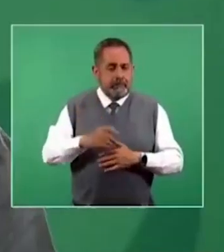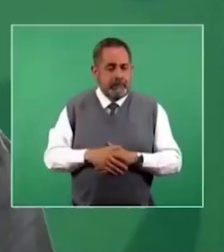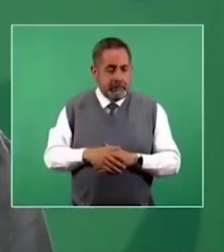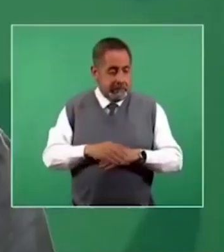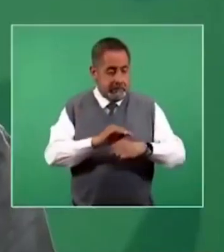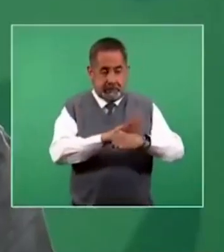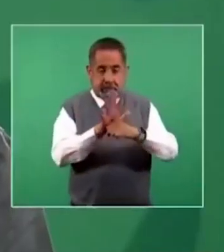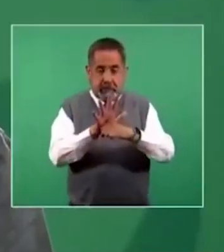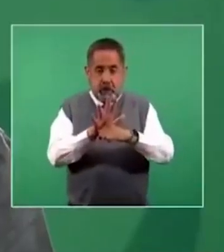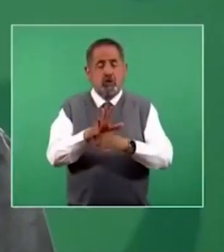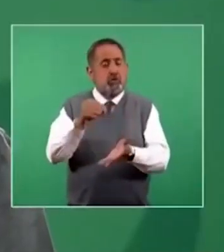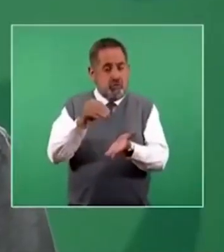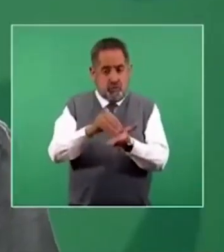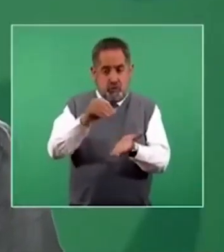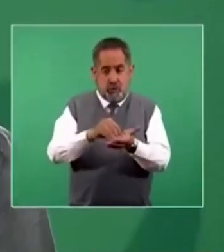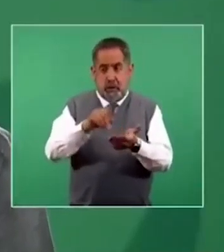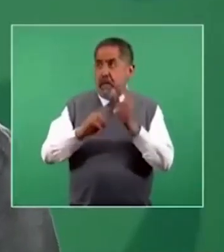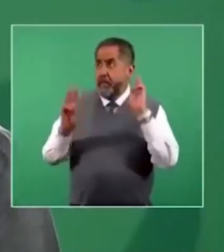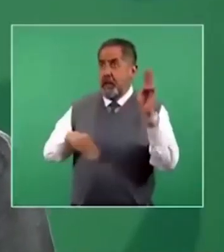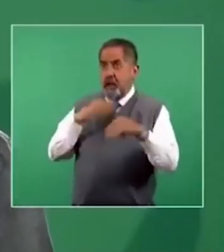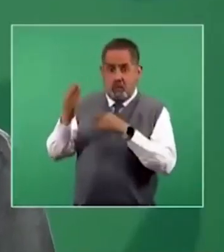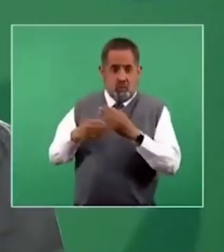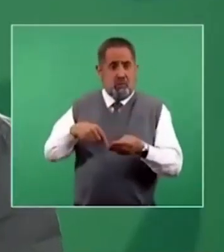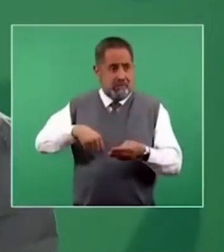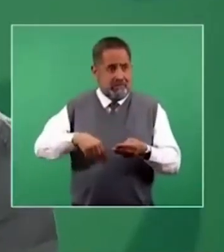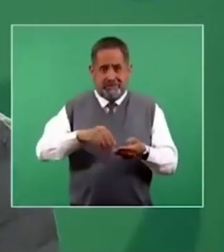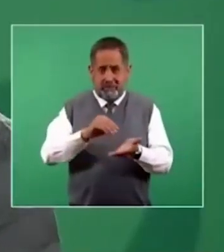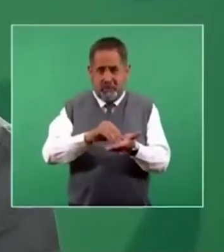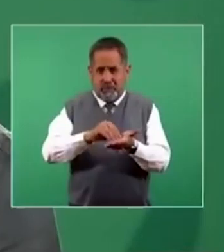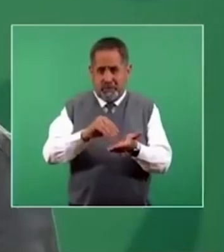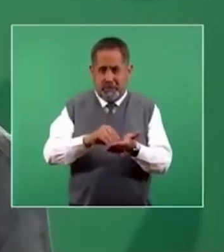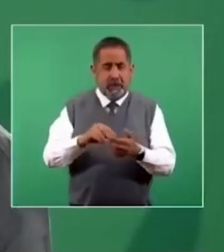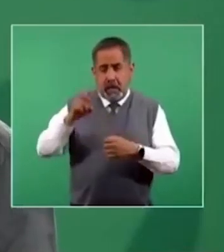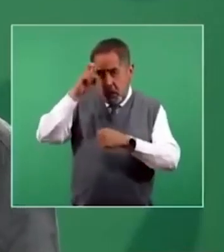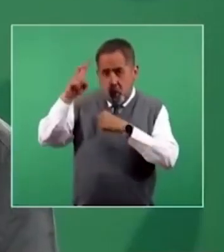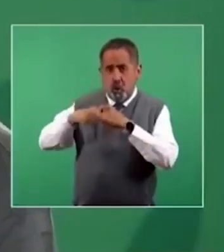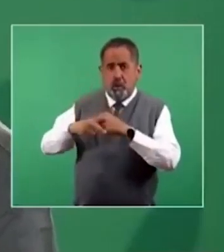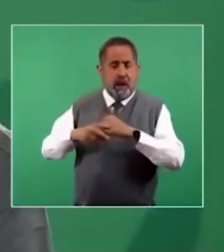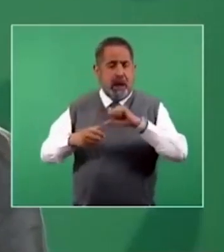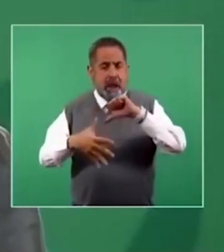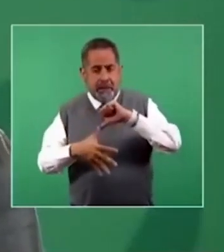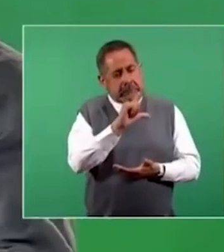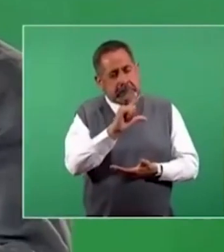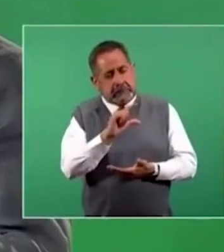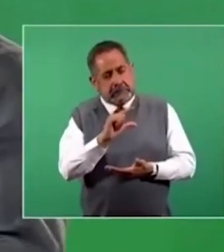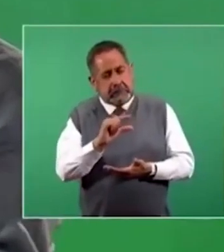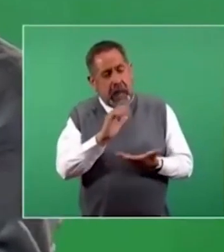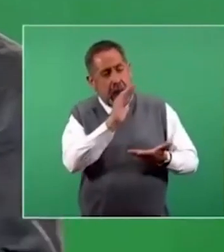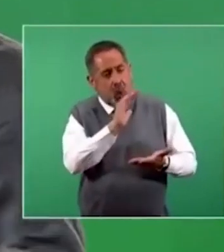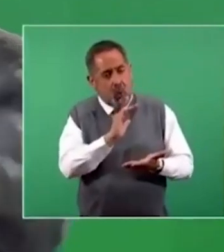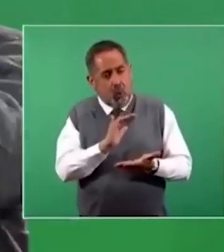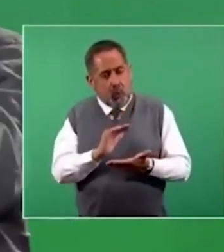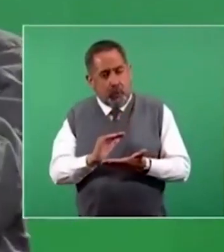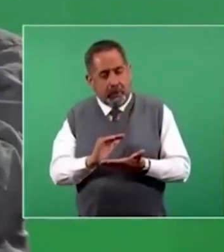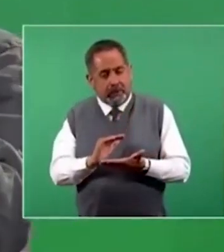el subsecretario de prevención y promoción de la salud hugo lópez de atel informó que por nueve semanas consecutivas ha habido una tendencia a la baja de